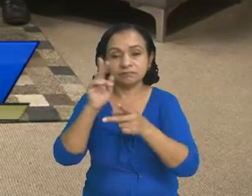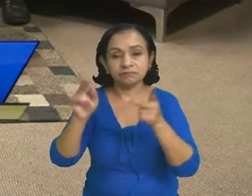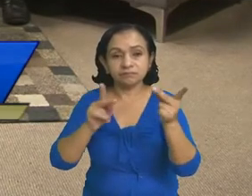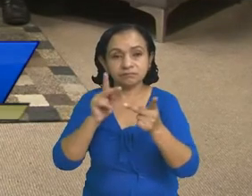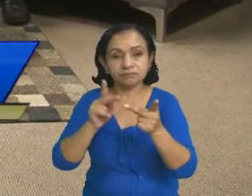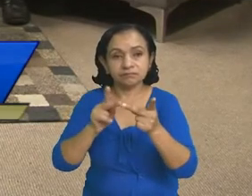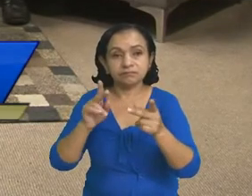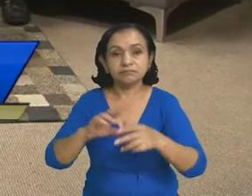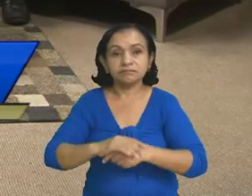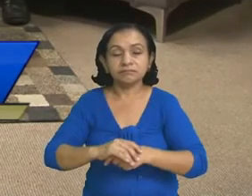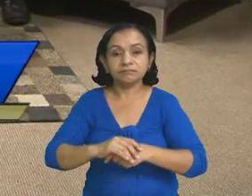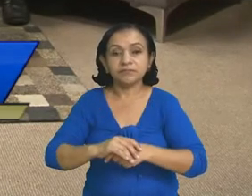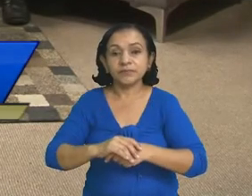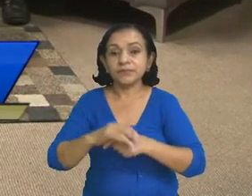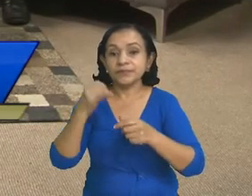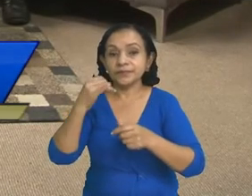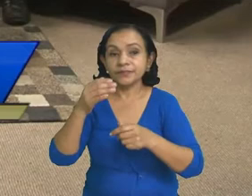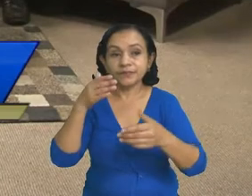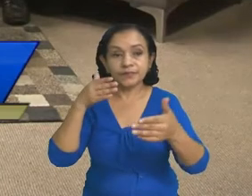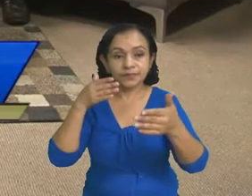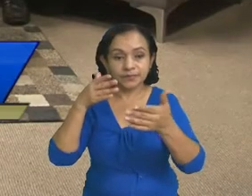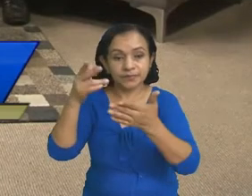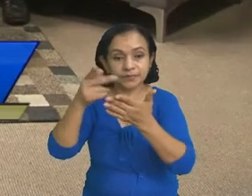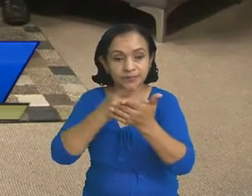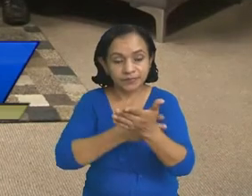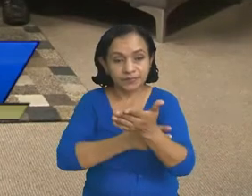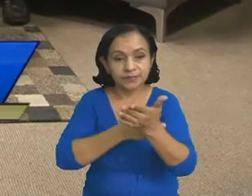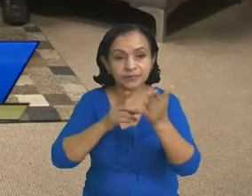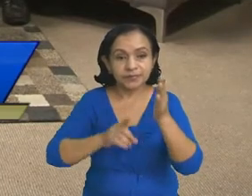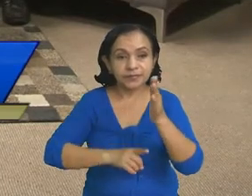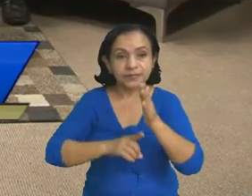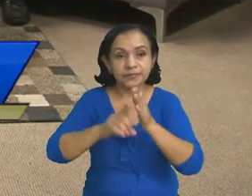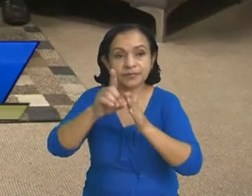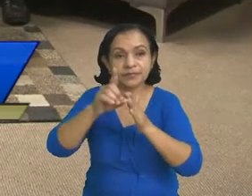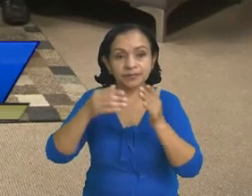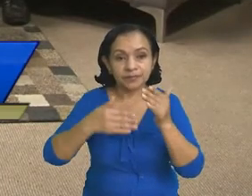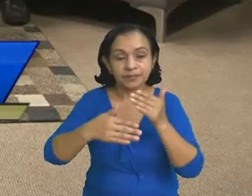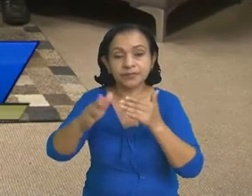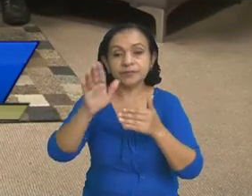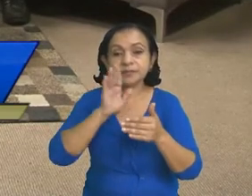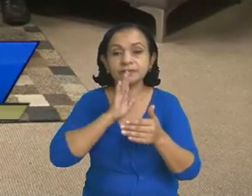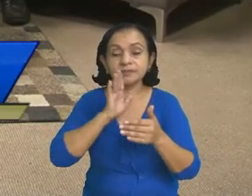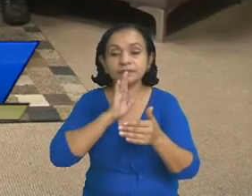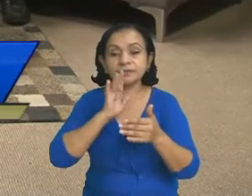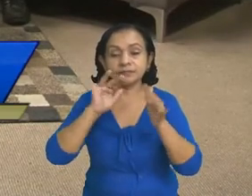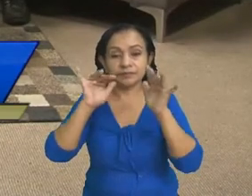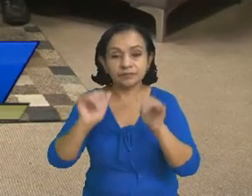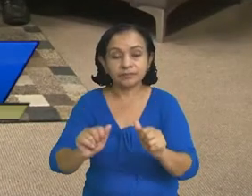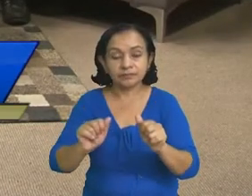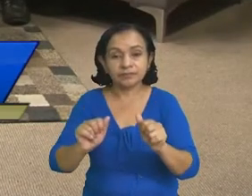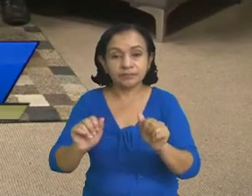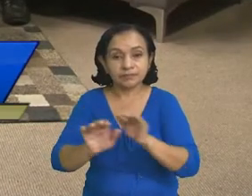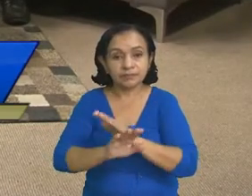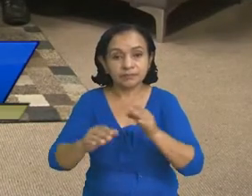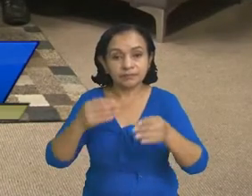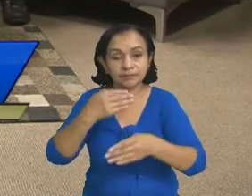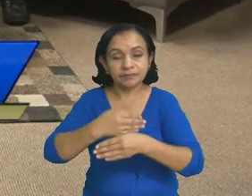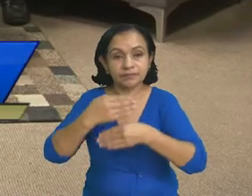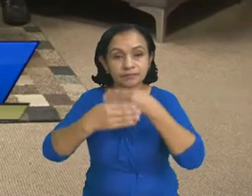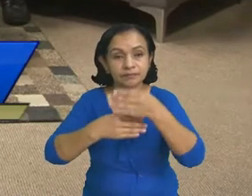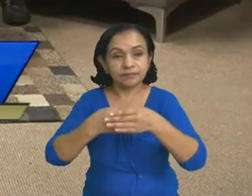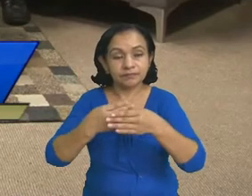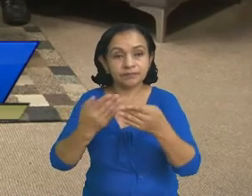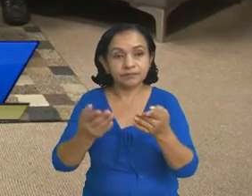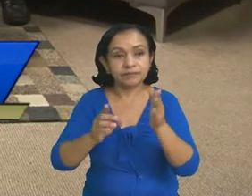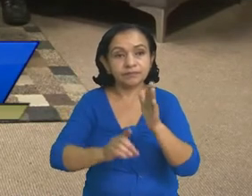Huaslala. Claro que sí, compañero. ¿Qué otros proyectos estarán desarrollándose? Bueno, usted mencionaba algunos que ya están concluidos y otros que están en